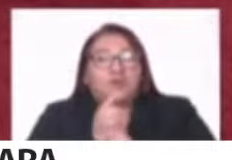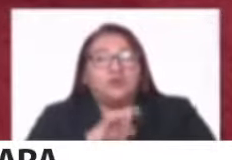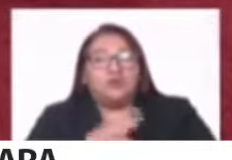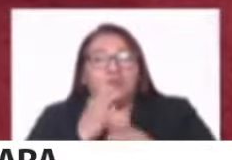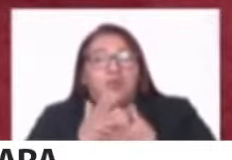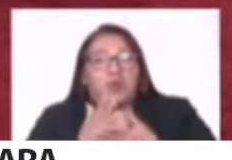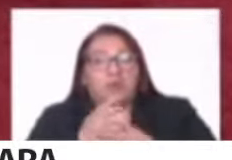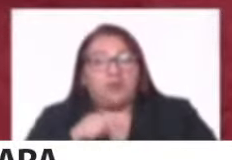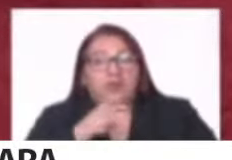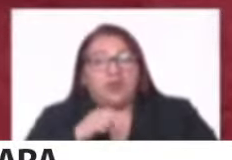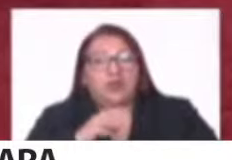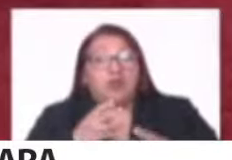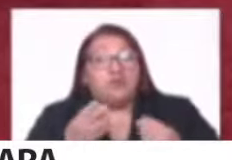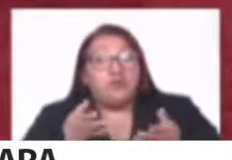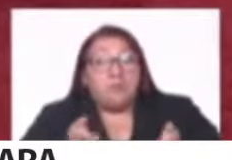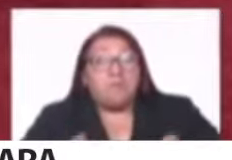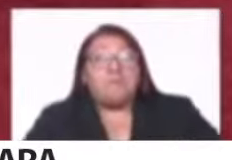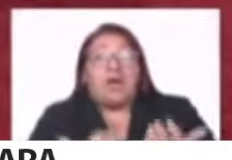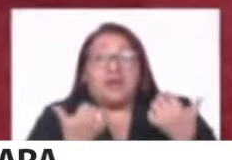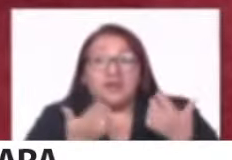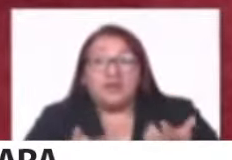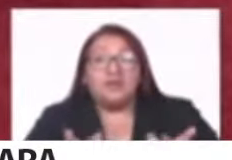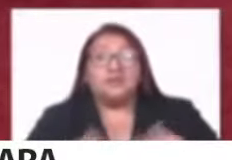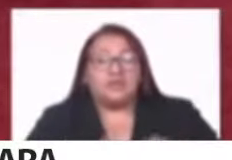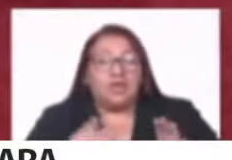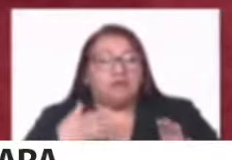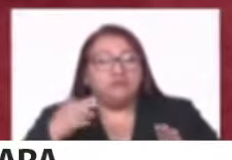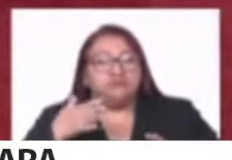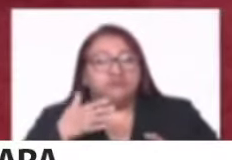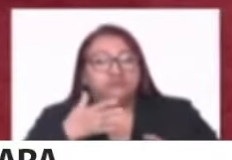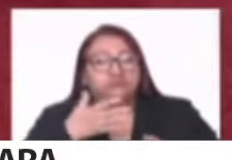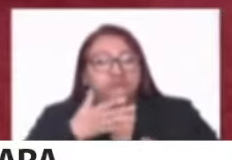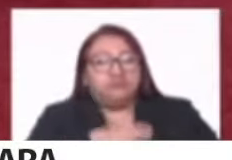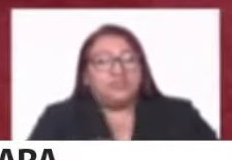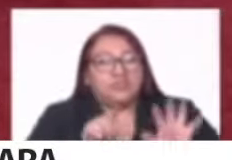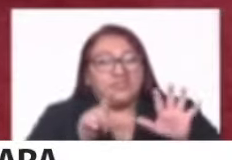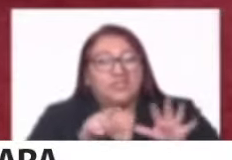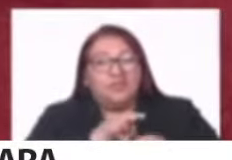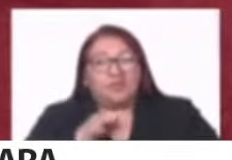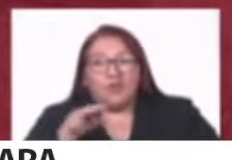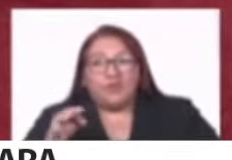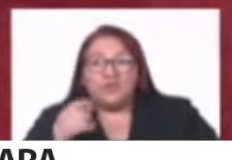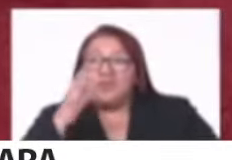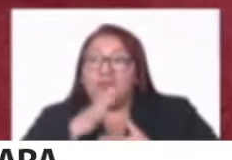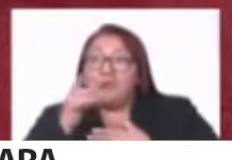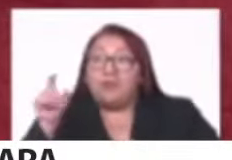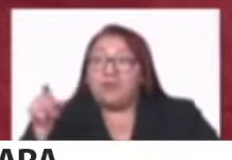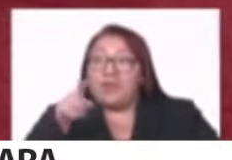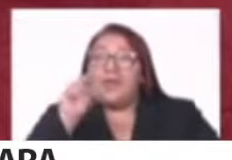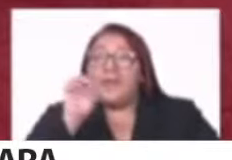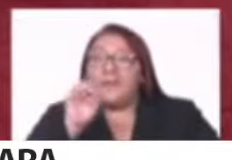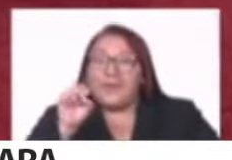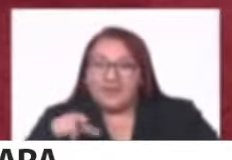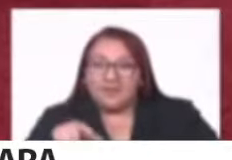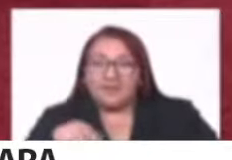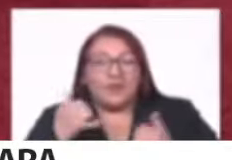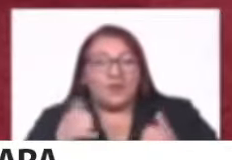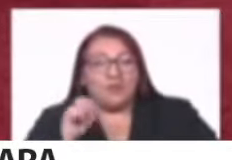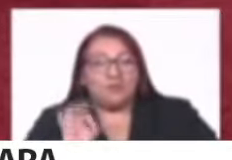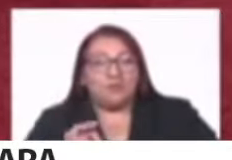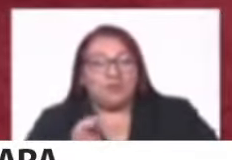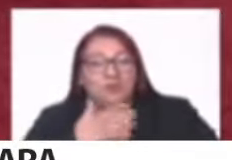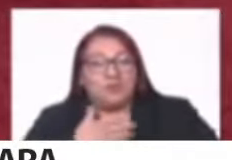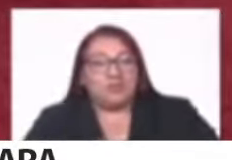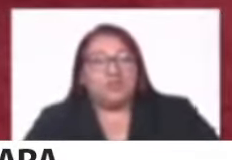global. Muchas de estas maquinarias están rumbo a las 7 regiones que han sido declaradas en emergencia. Hoy día mismo, señor